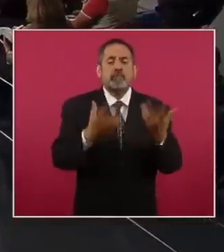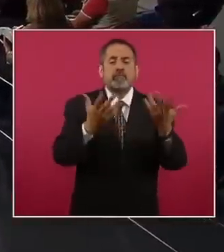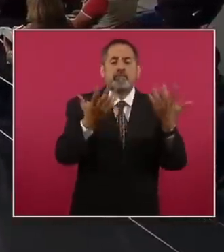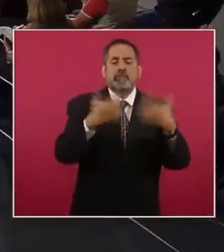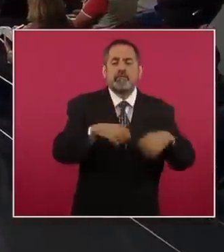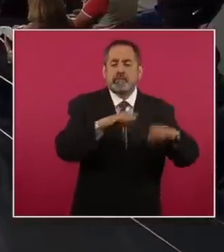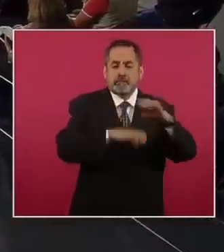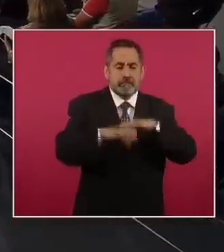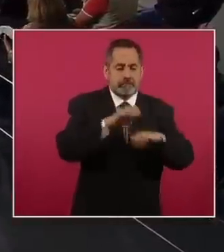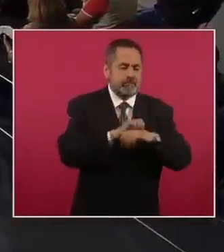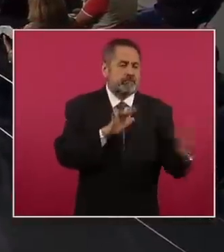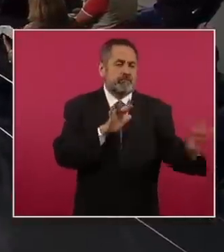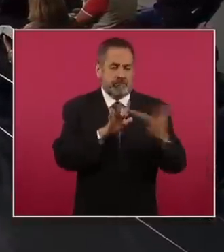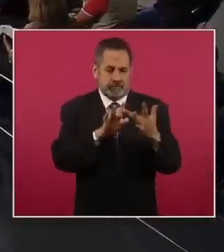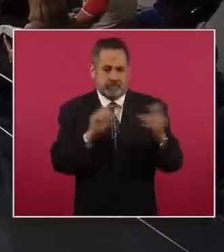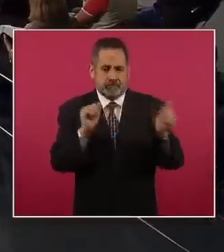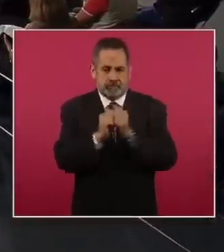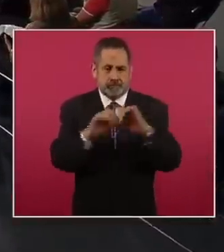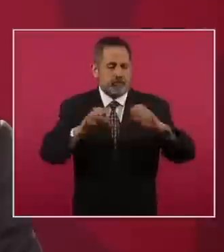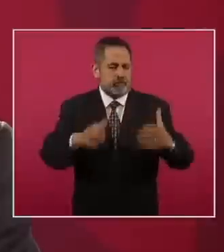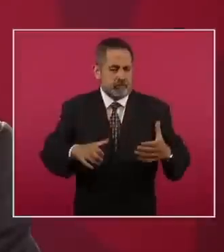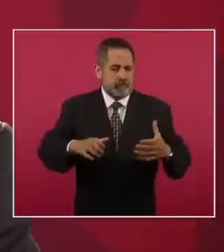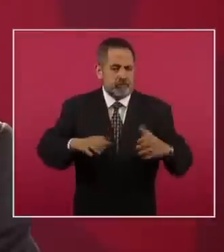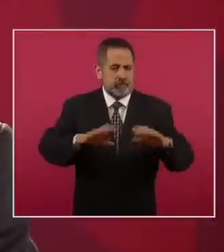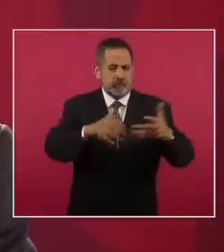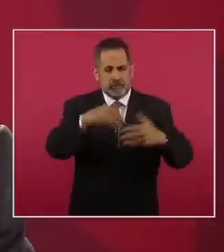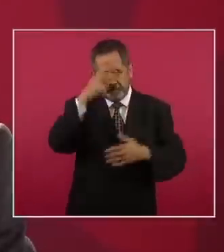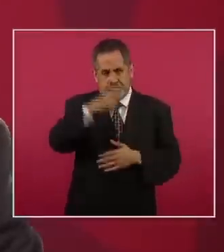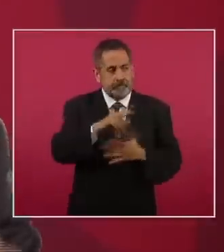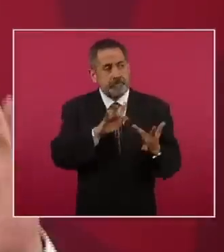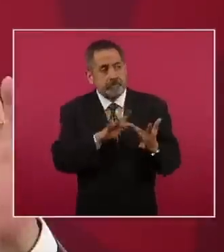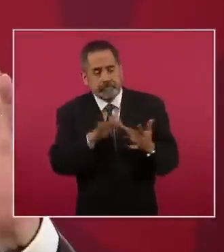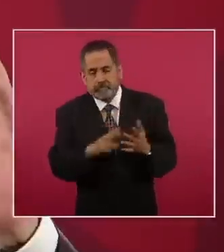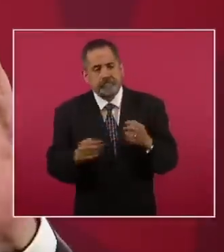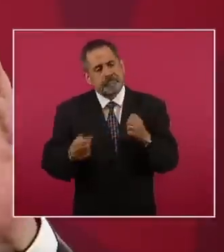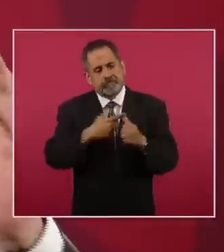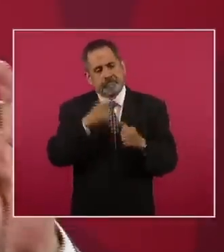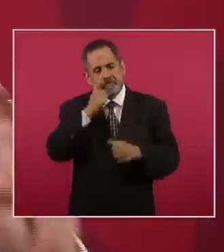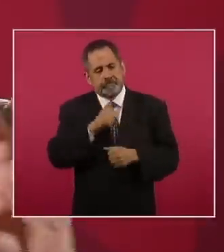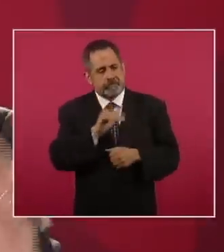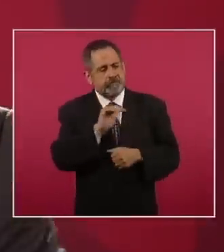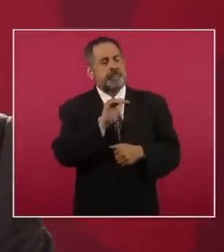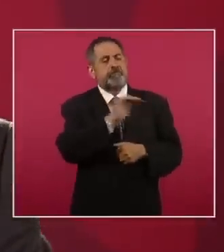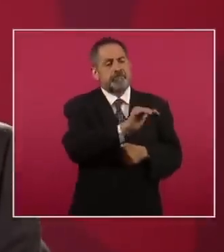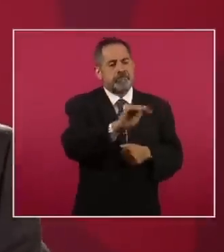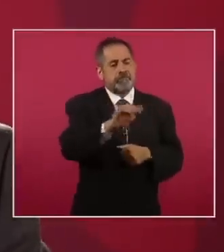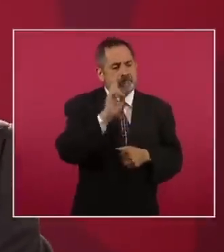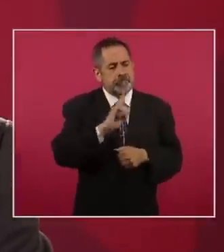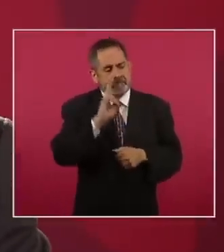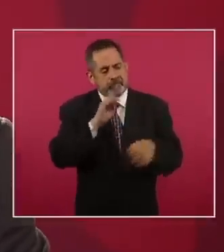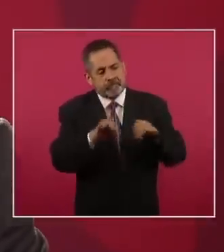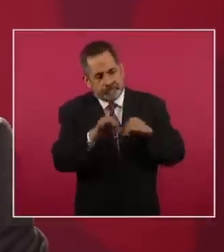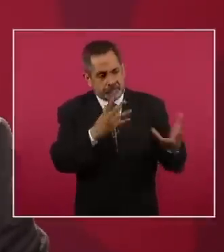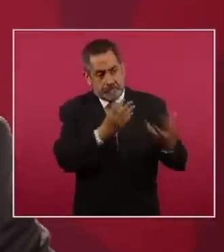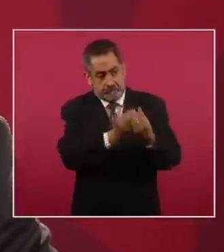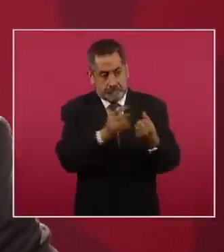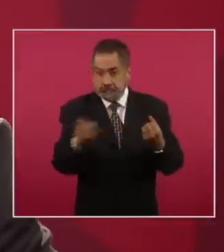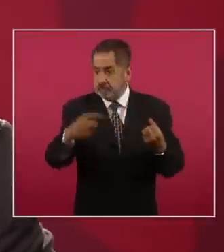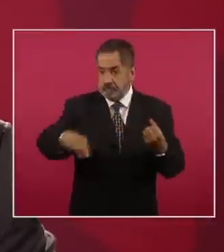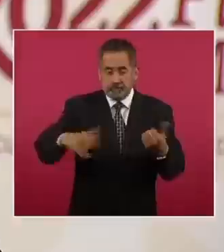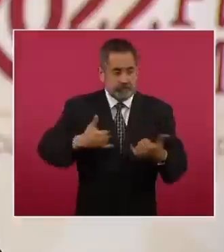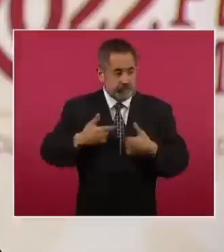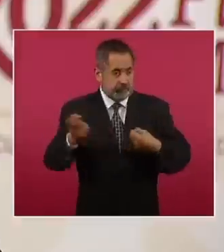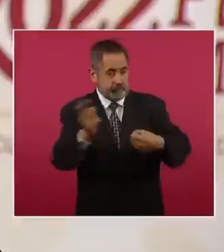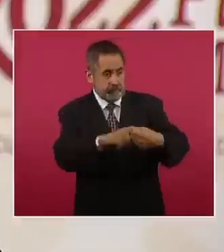son aliadas de la comunidad mexicana, por razones obvias. Es el primer sector con el que vamos a trabajar allá en los Estados